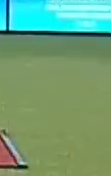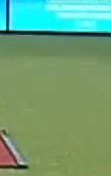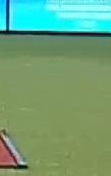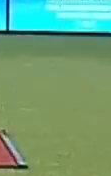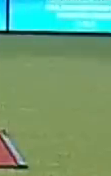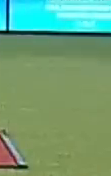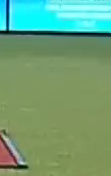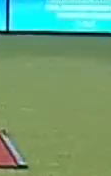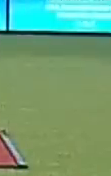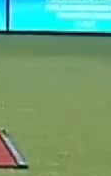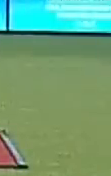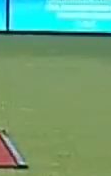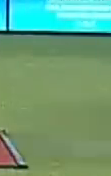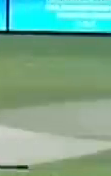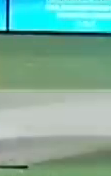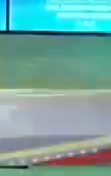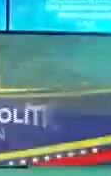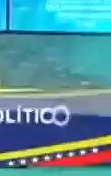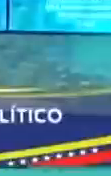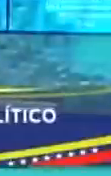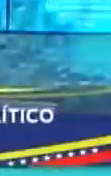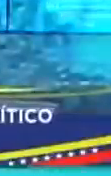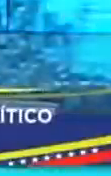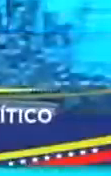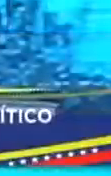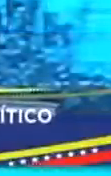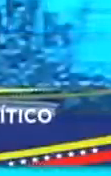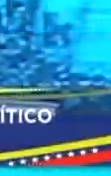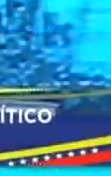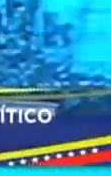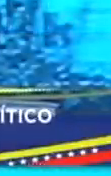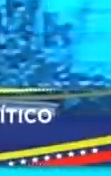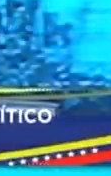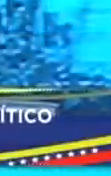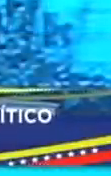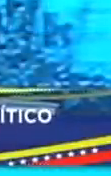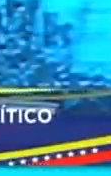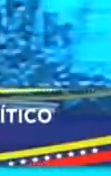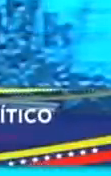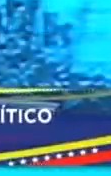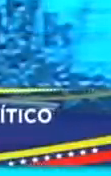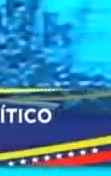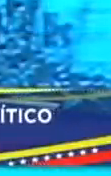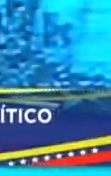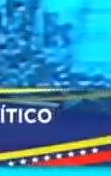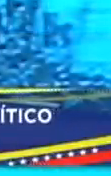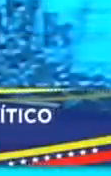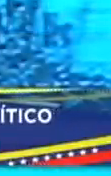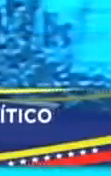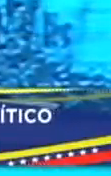a todos y todas. Hemos tenido la tarde de hoy una jornada